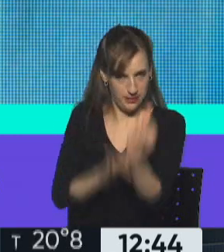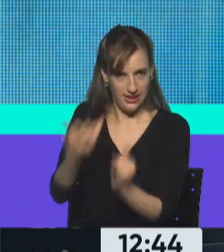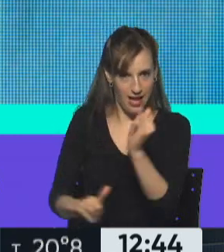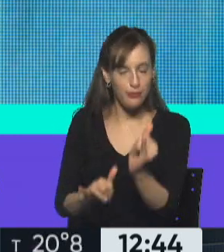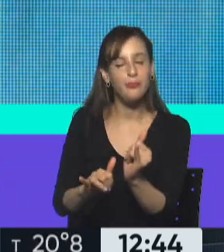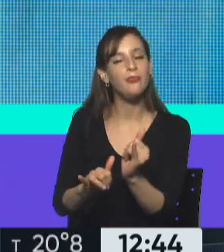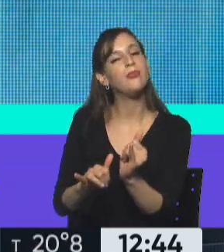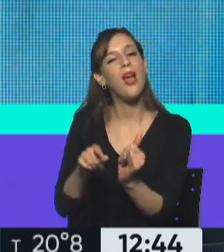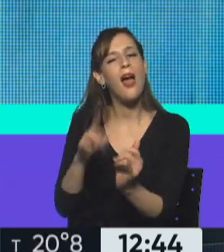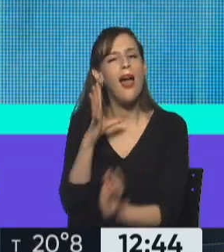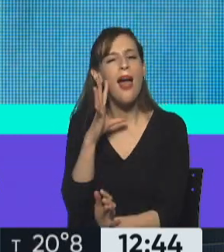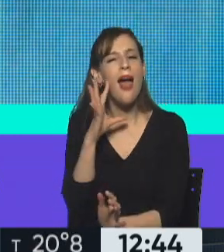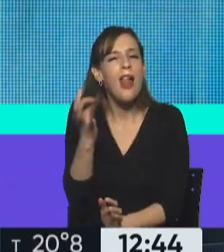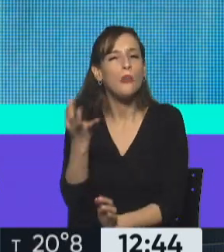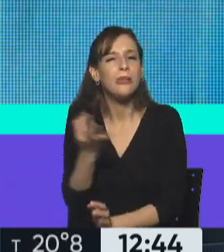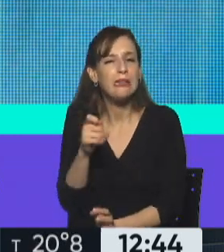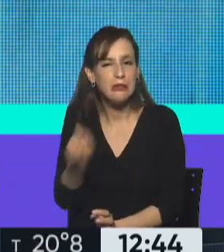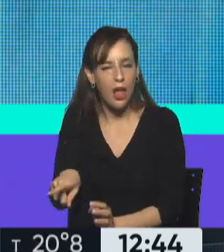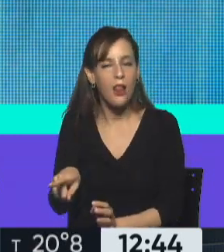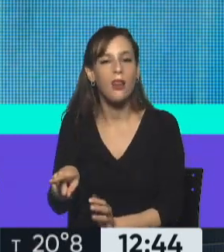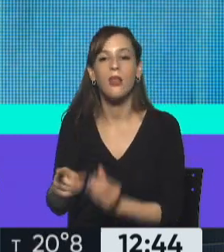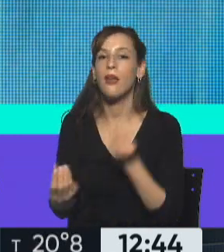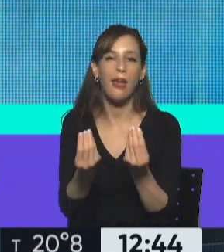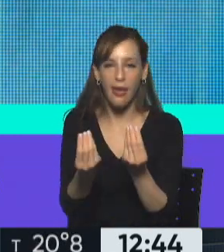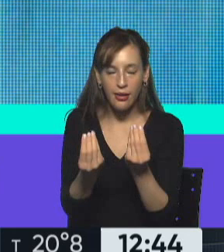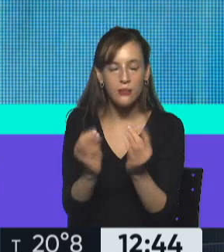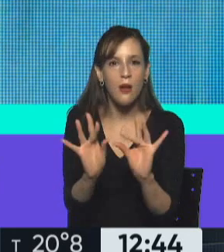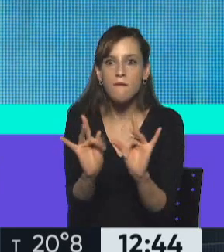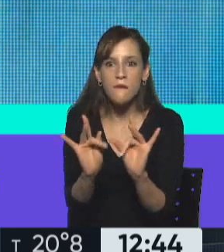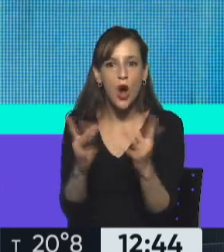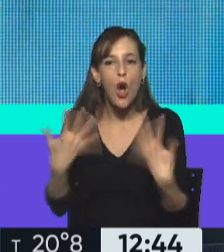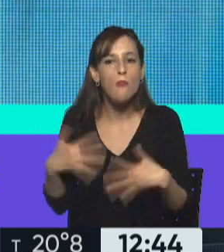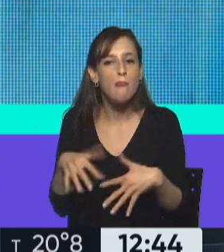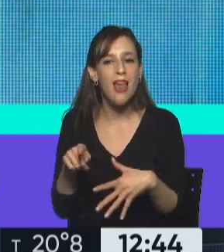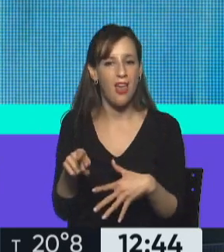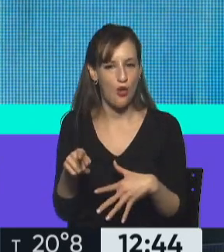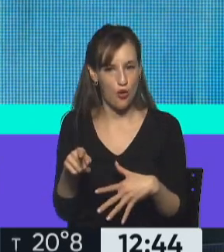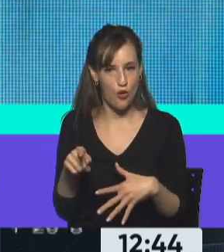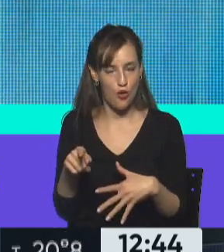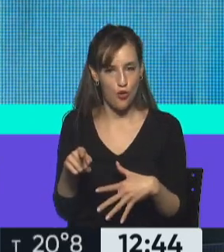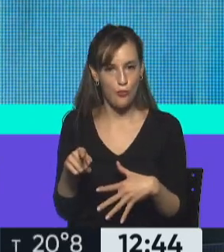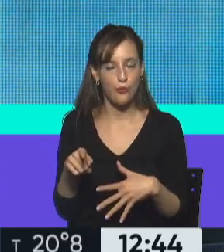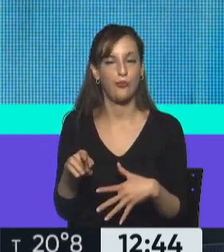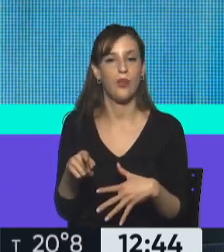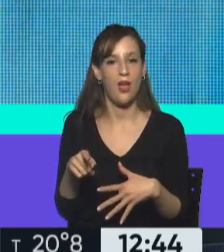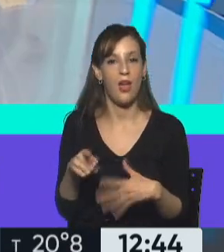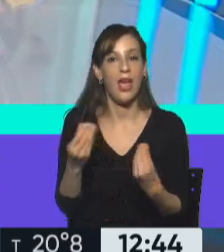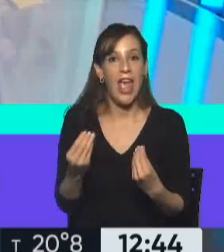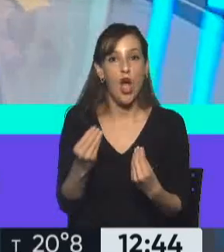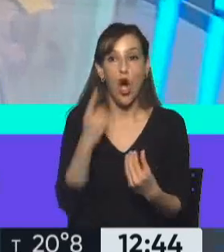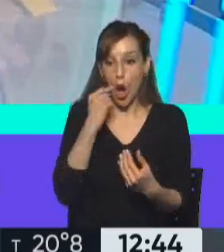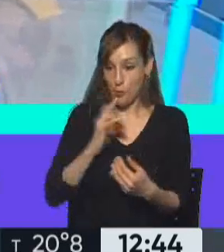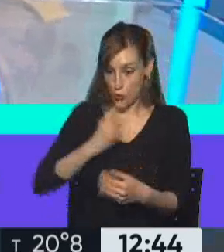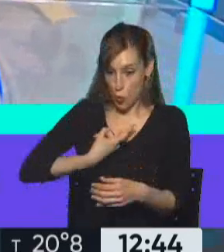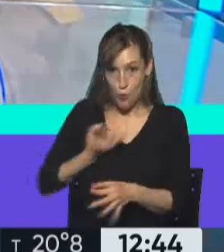una particularidad son sistemas más tan complejos que él mismo lo describió como